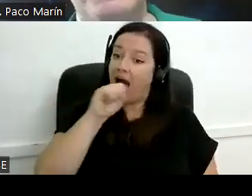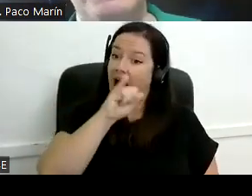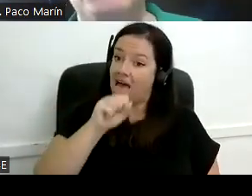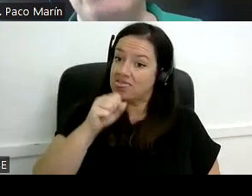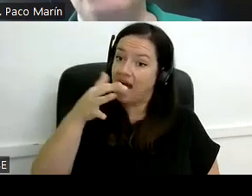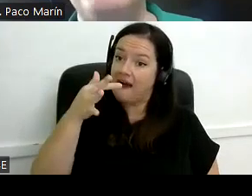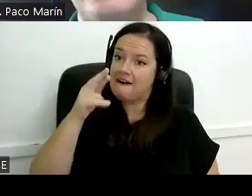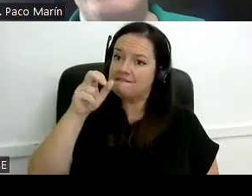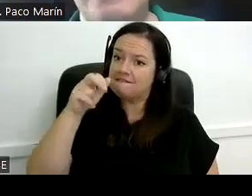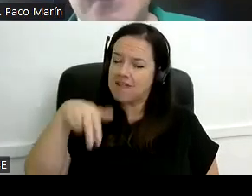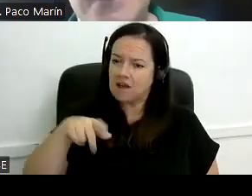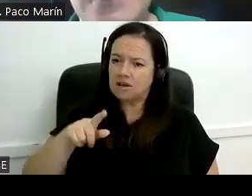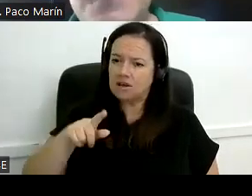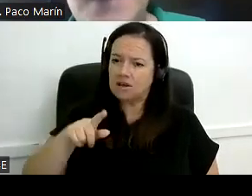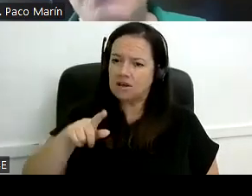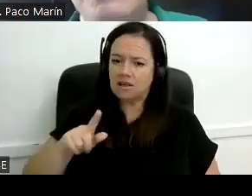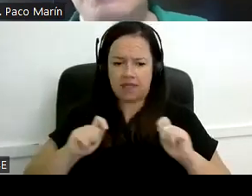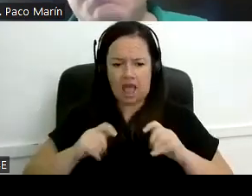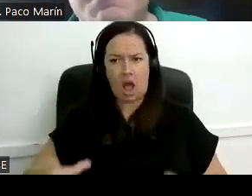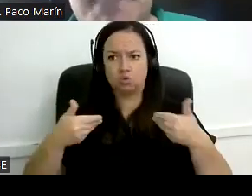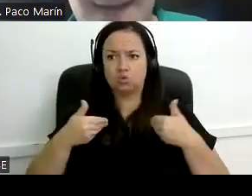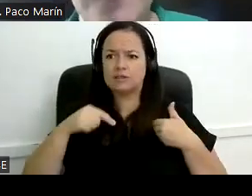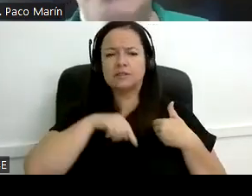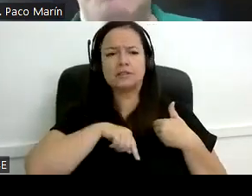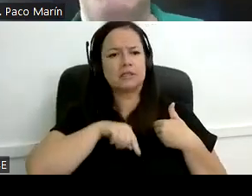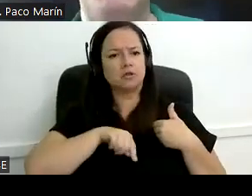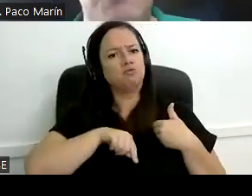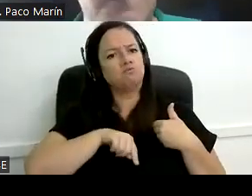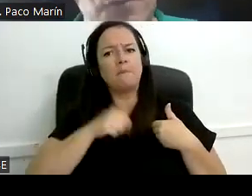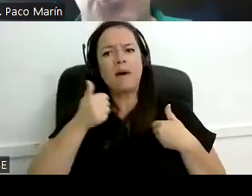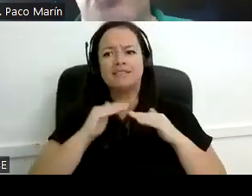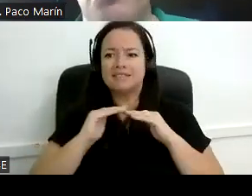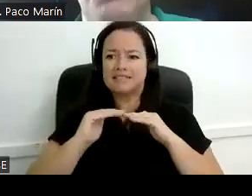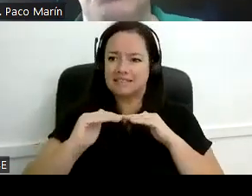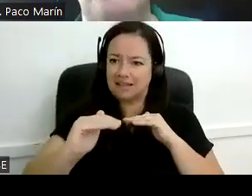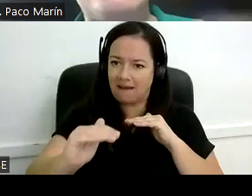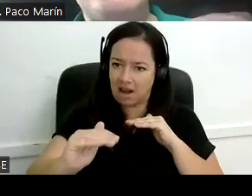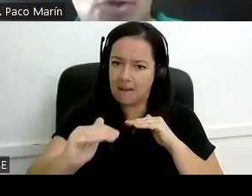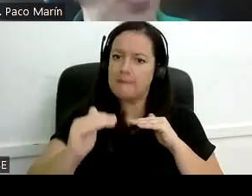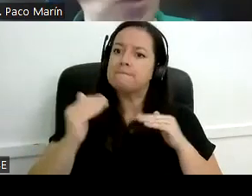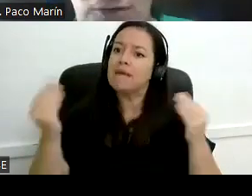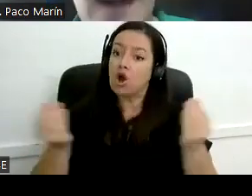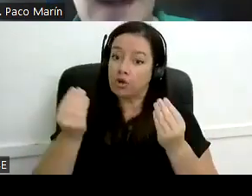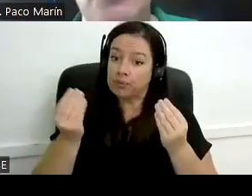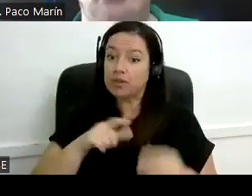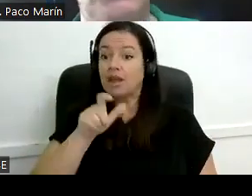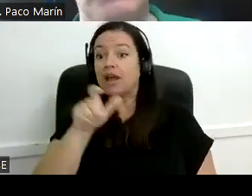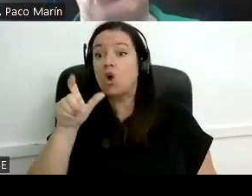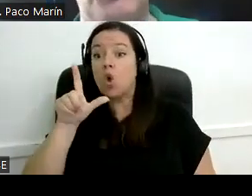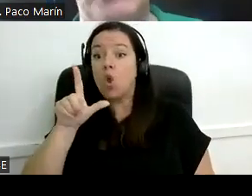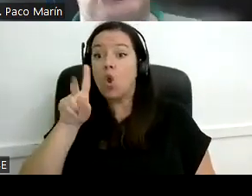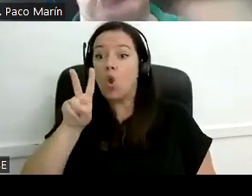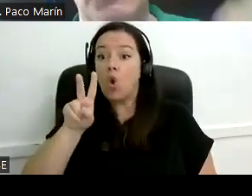puede ayudarnos a estar anímicamente más estables, mucho mejor. Y el lúpulo claramente es